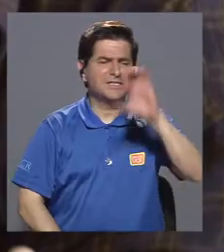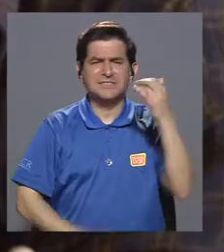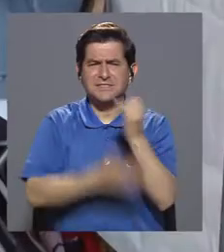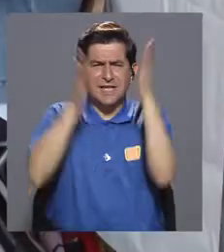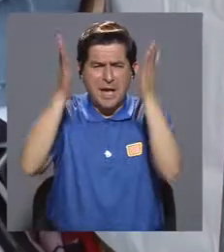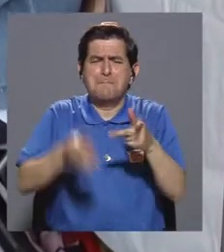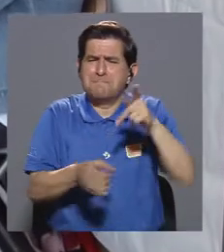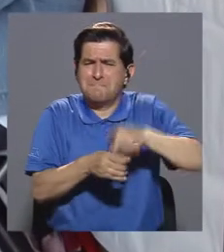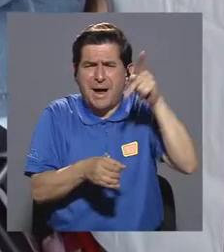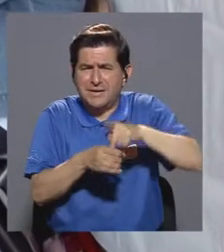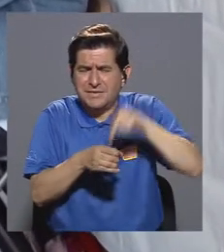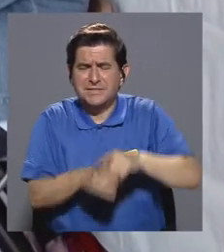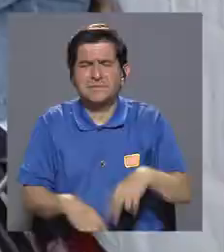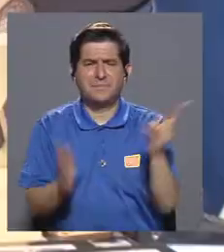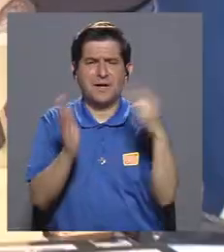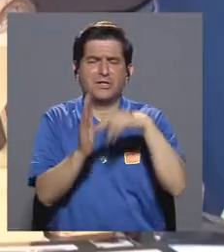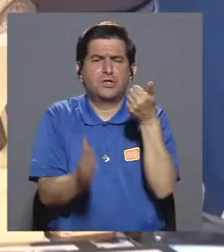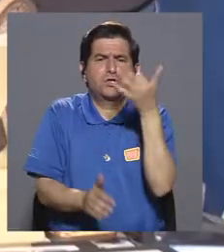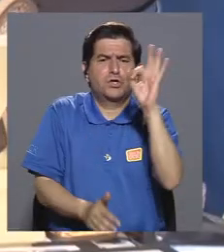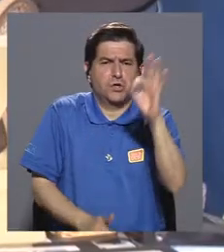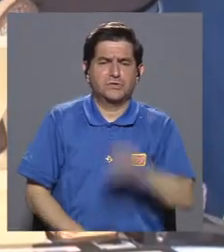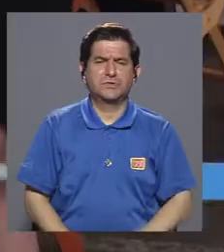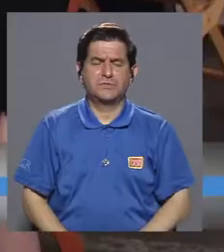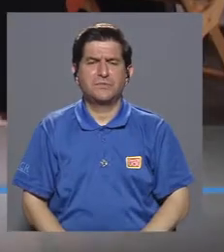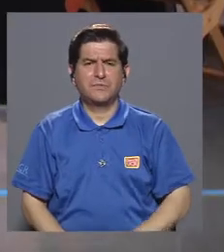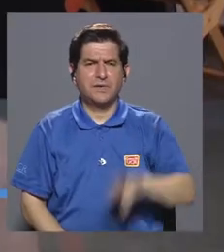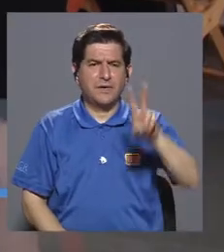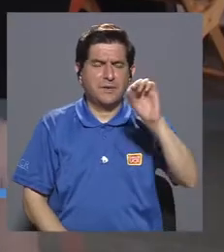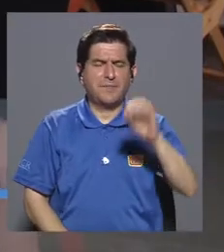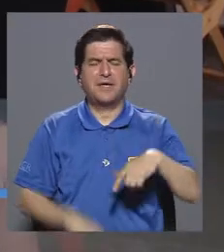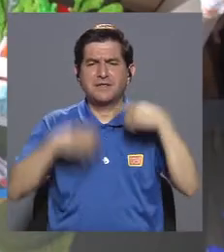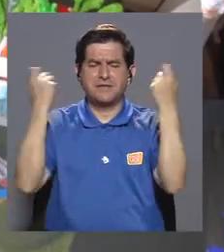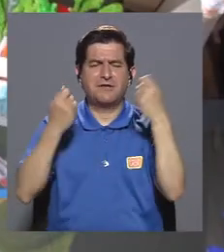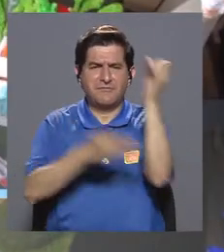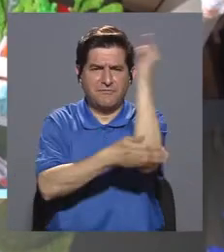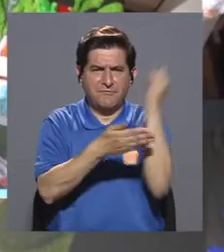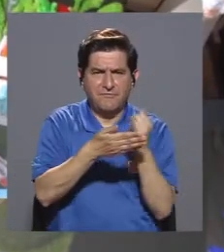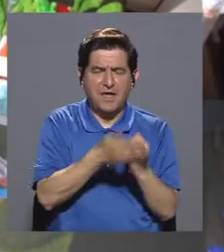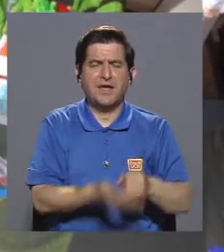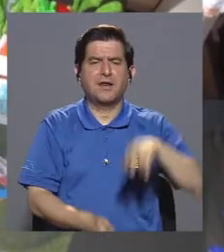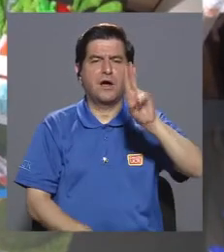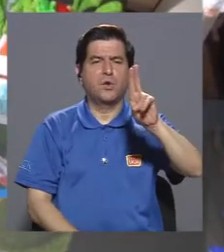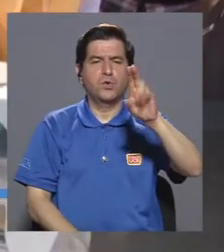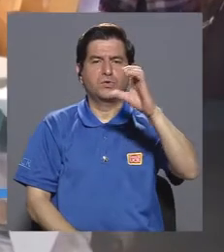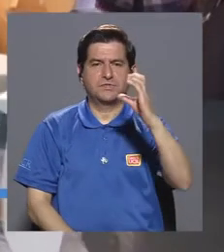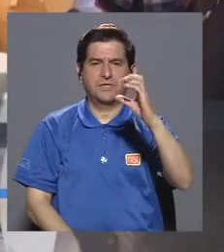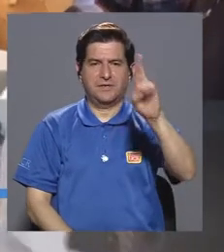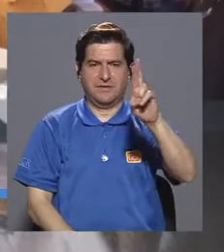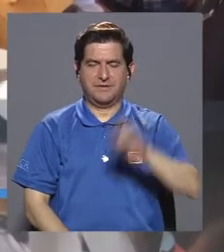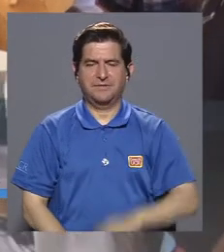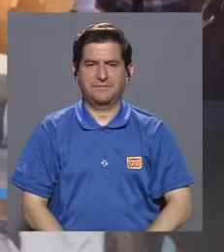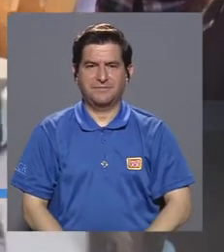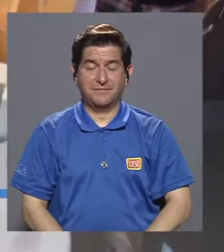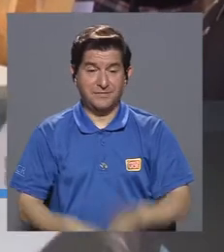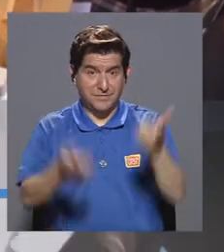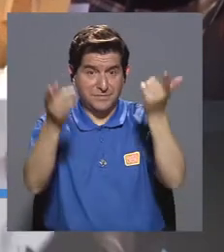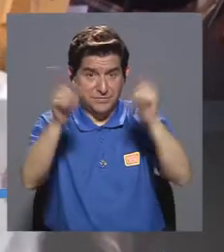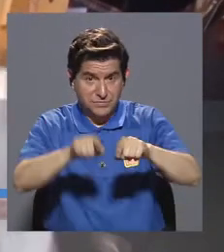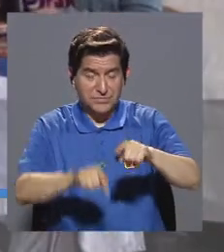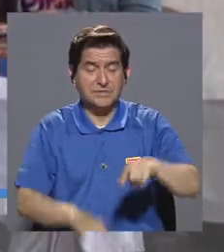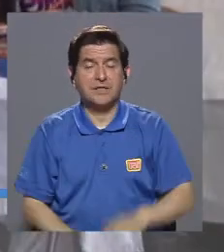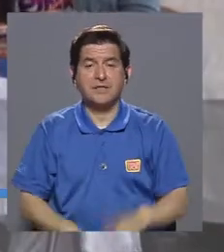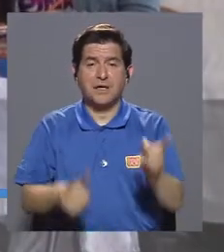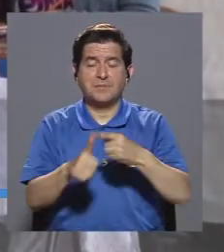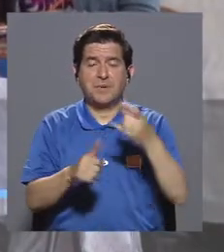Más de 100 artistas participaron este 2019 en la vigésima Feria de las Artes de la Universidad de Costa Rica, que se llevó